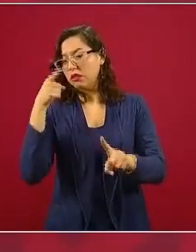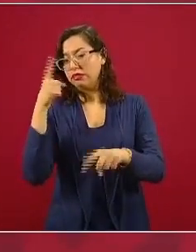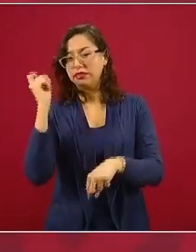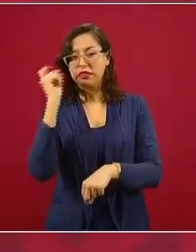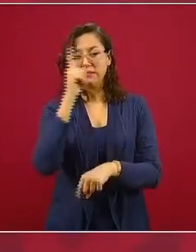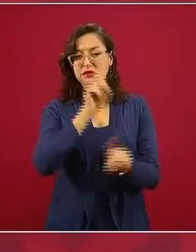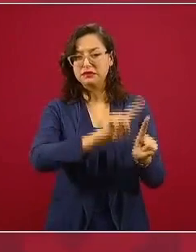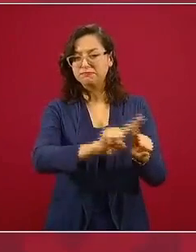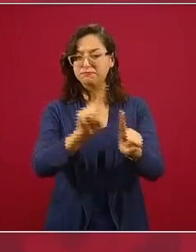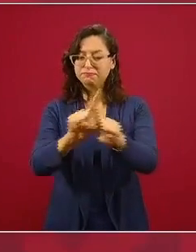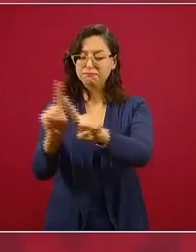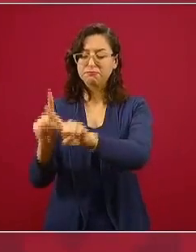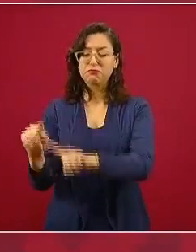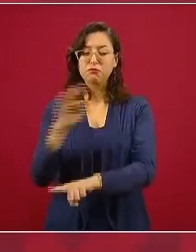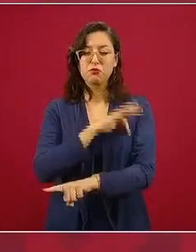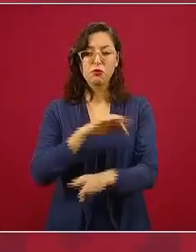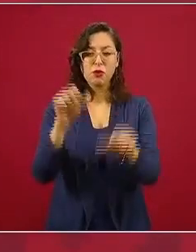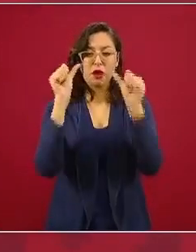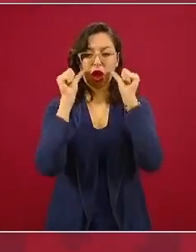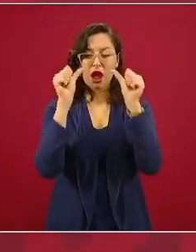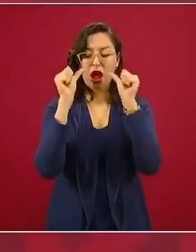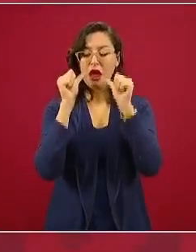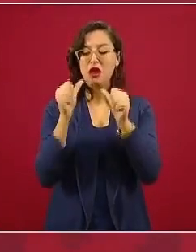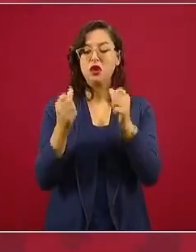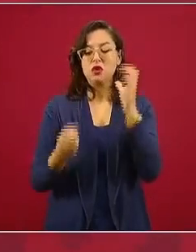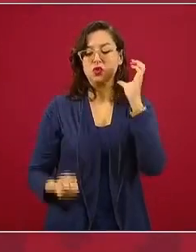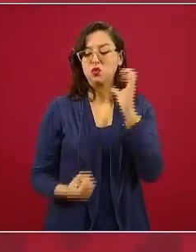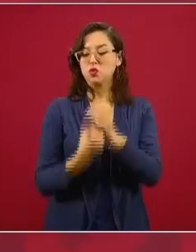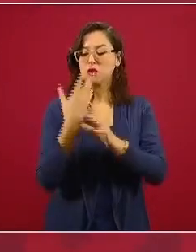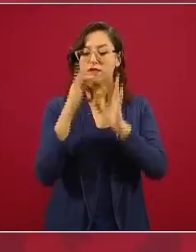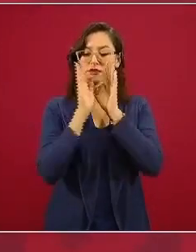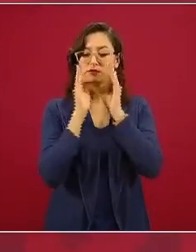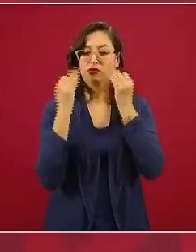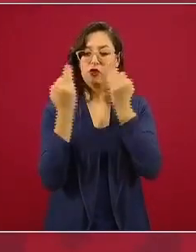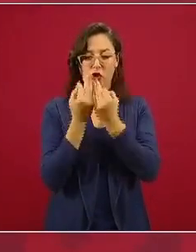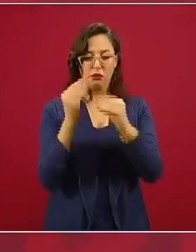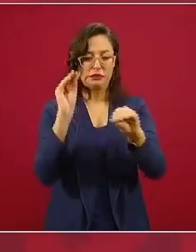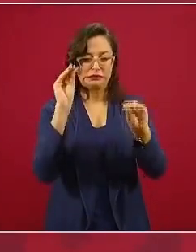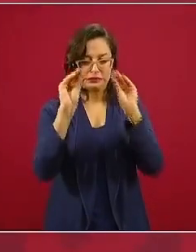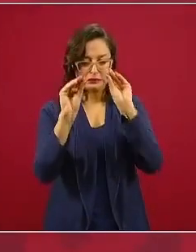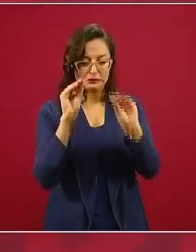es una parte que incorpora nuevos aspectos y hay